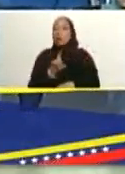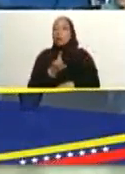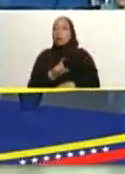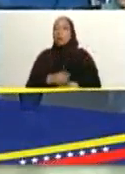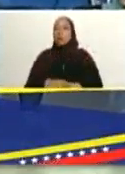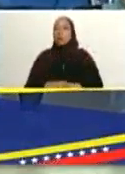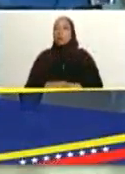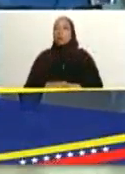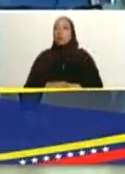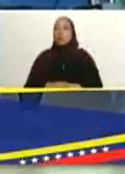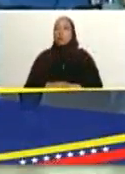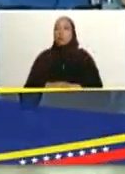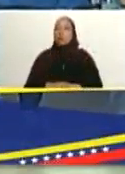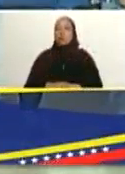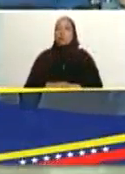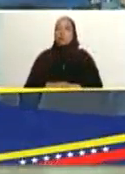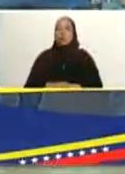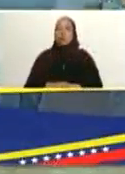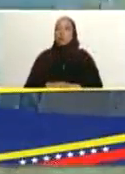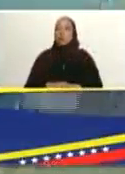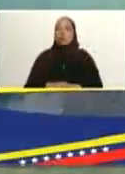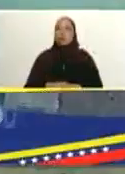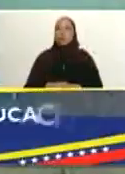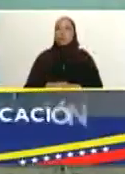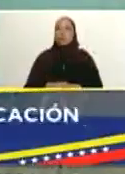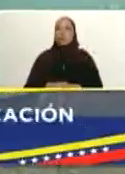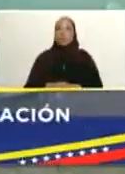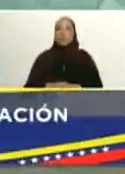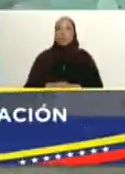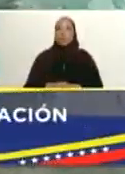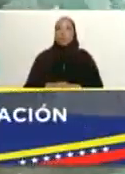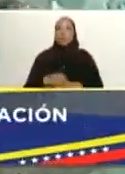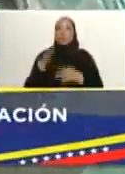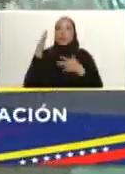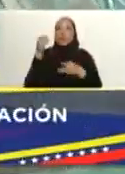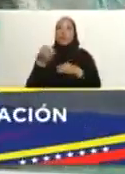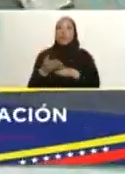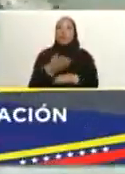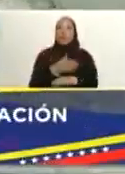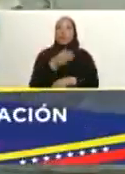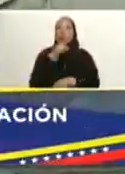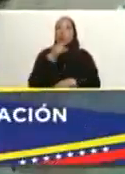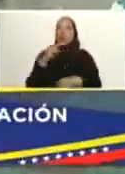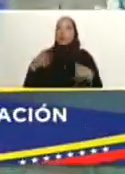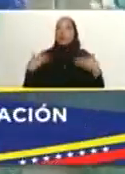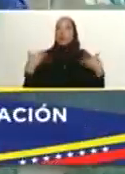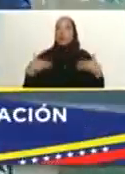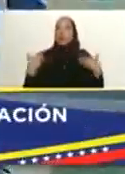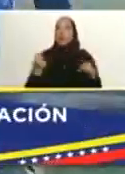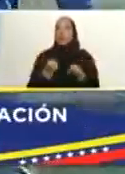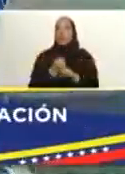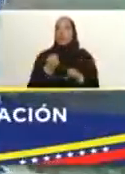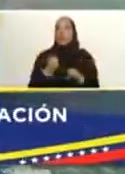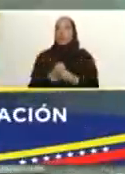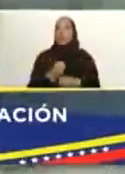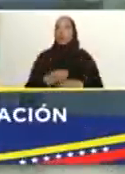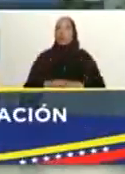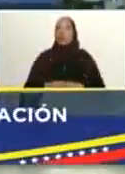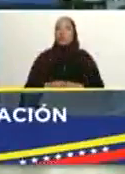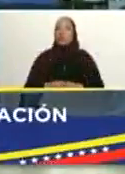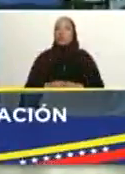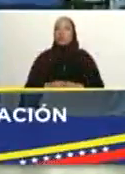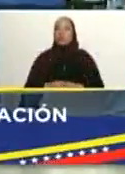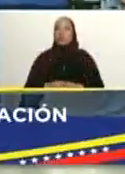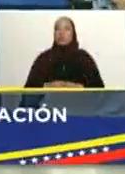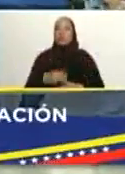saludo solidario y revolucionario. Nos sentimos de verdad muy contentos, muy felices por el trabajo que se viene